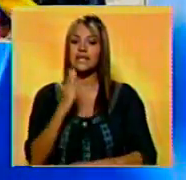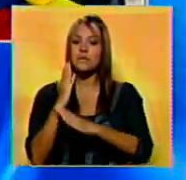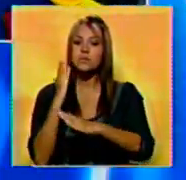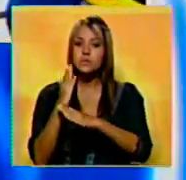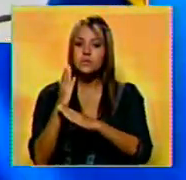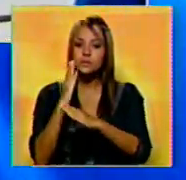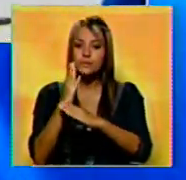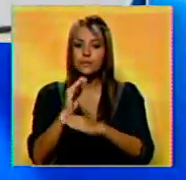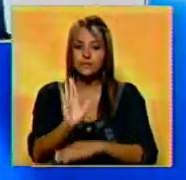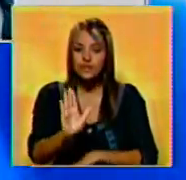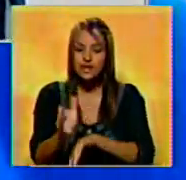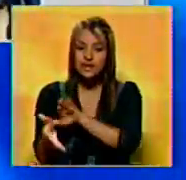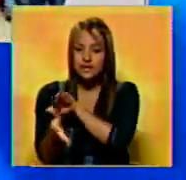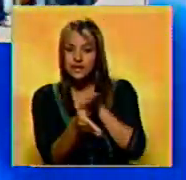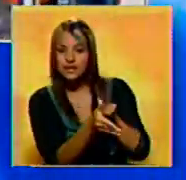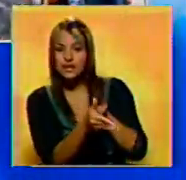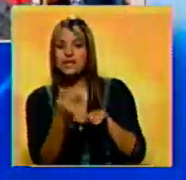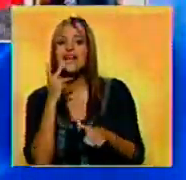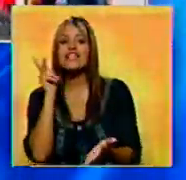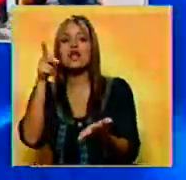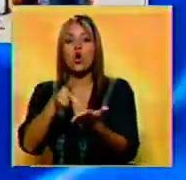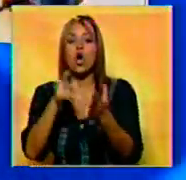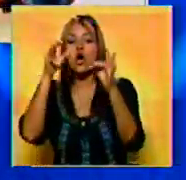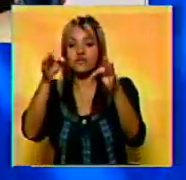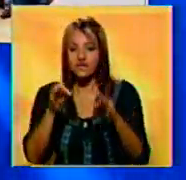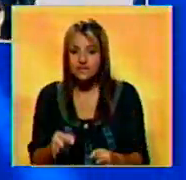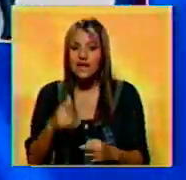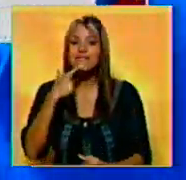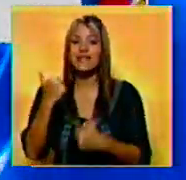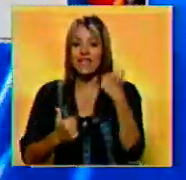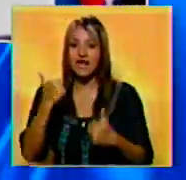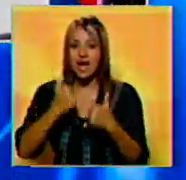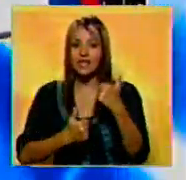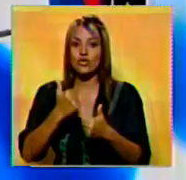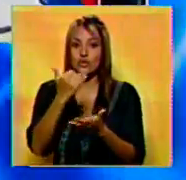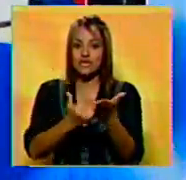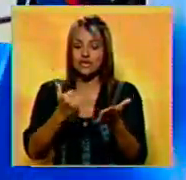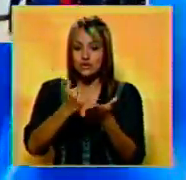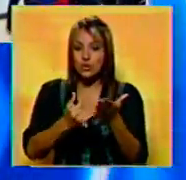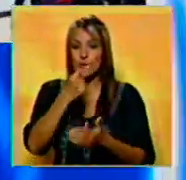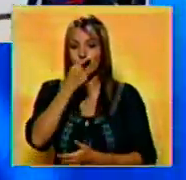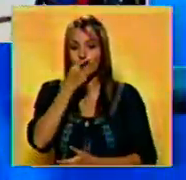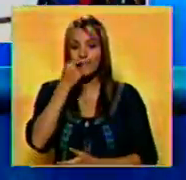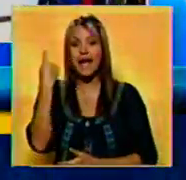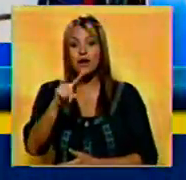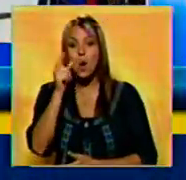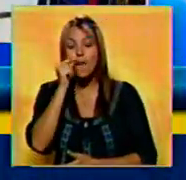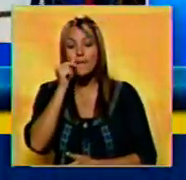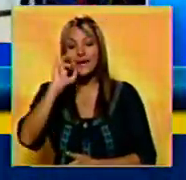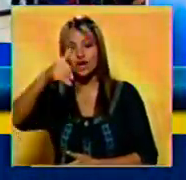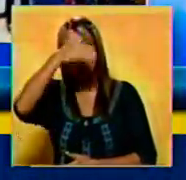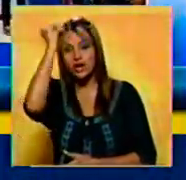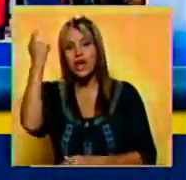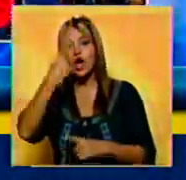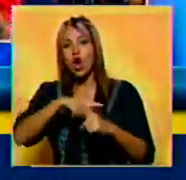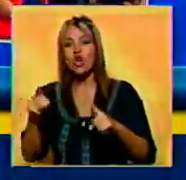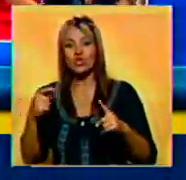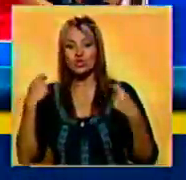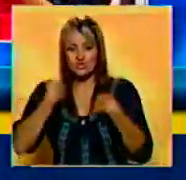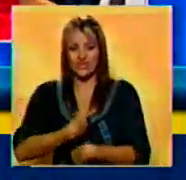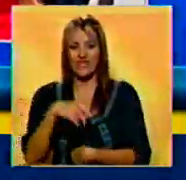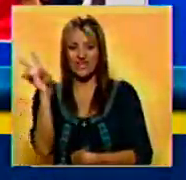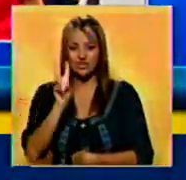Amigos, vemos en pantalla entonces la llegada ya para la formalización de sus inscripciones del alcalde Jorge Rodríguez y de Ernesto Villegas,